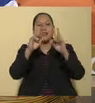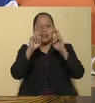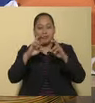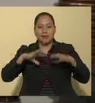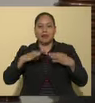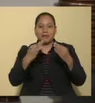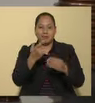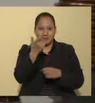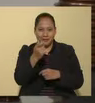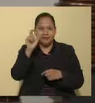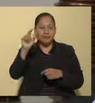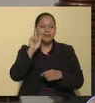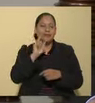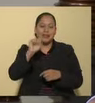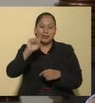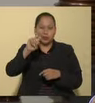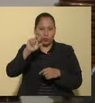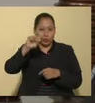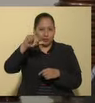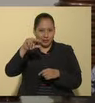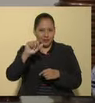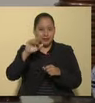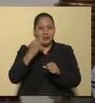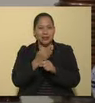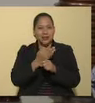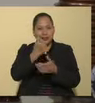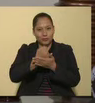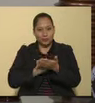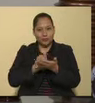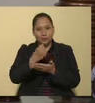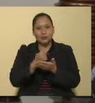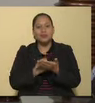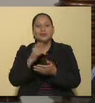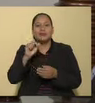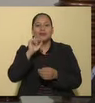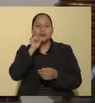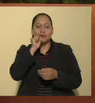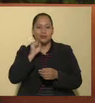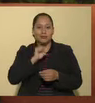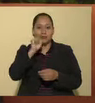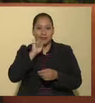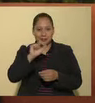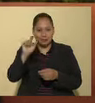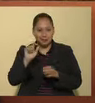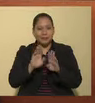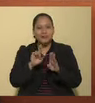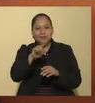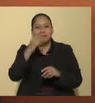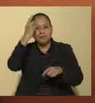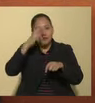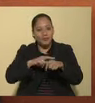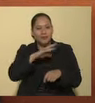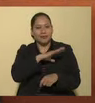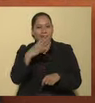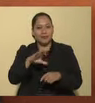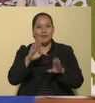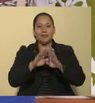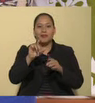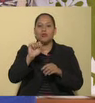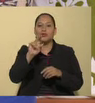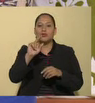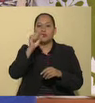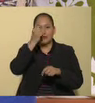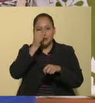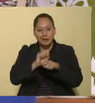con Susana Castaneira, que nos trae un invitadazo el día de hoy, el licenciado José Alfonso Bayón Ríos, director general adjunto de la Subsecretaría